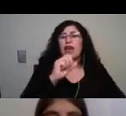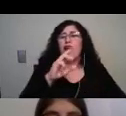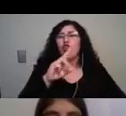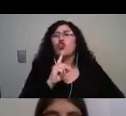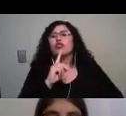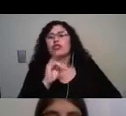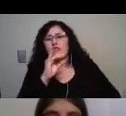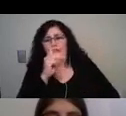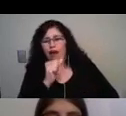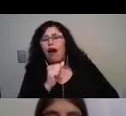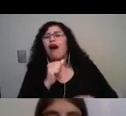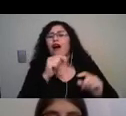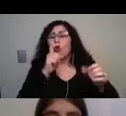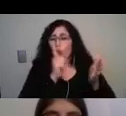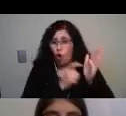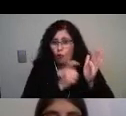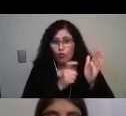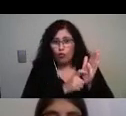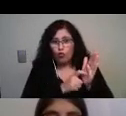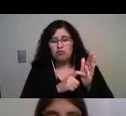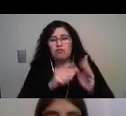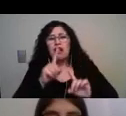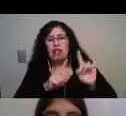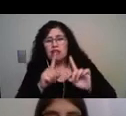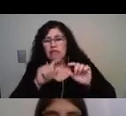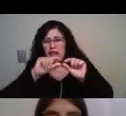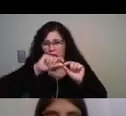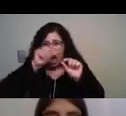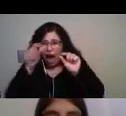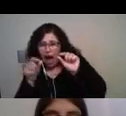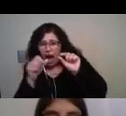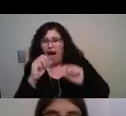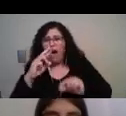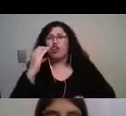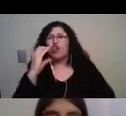en algunos casos también del arco aórtico directamente, ¿ya?